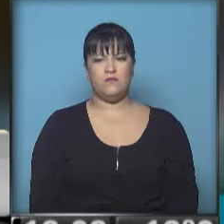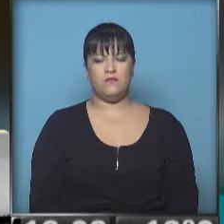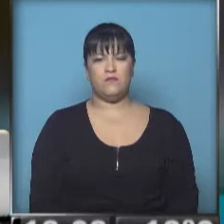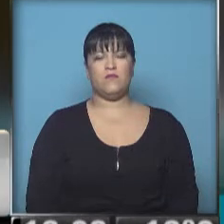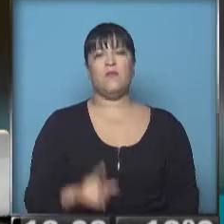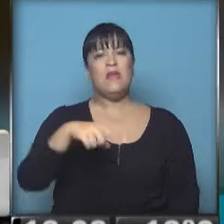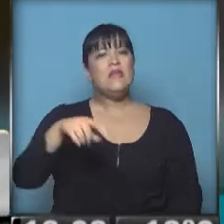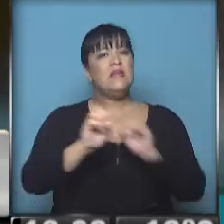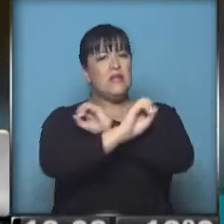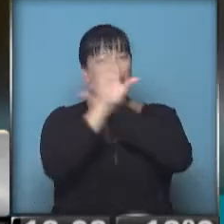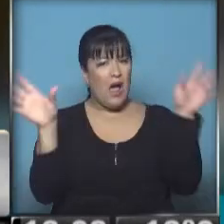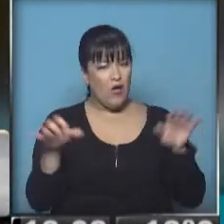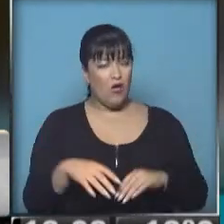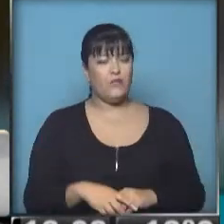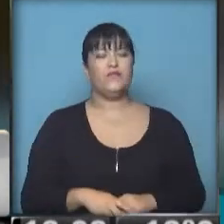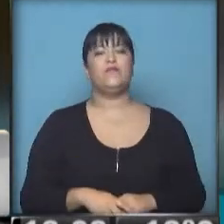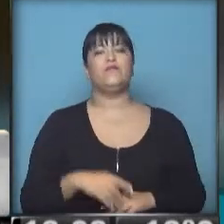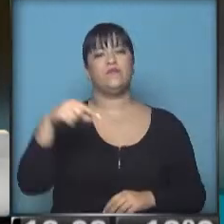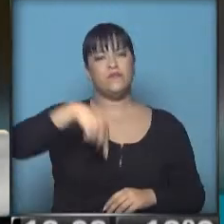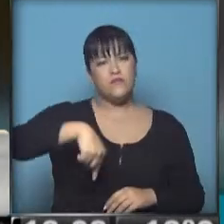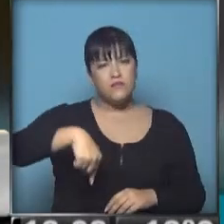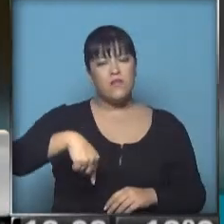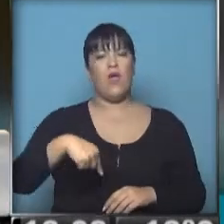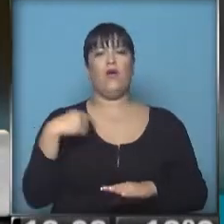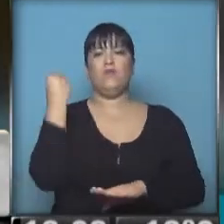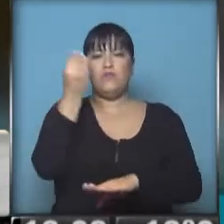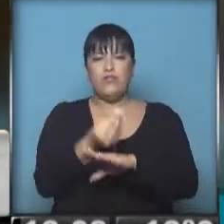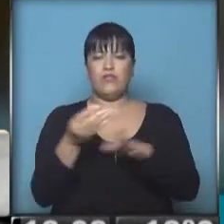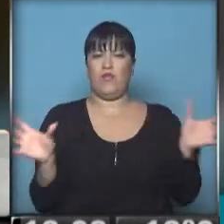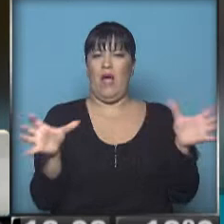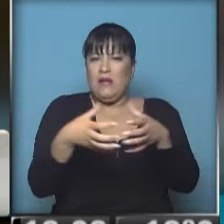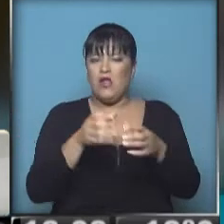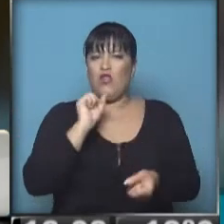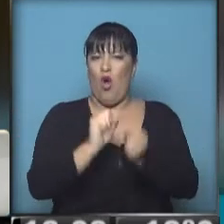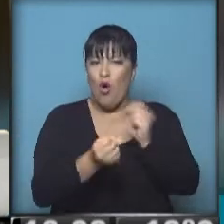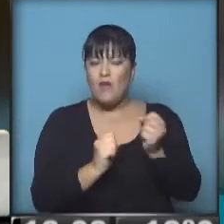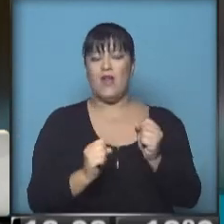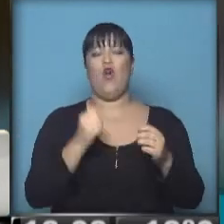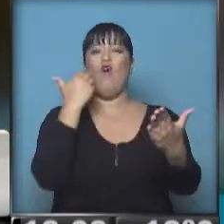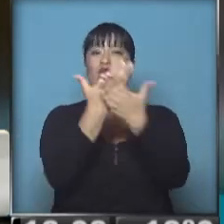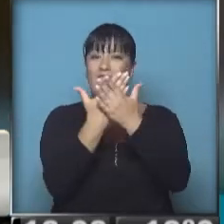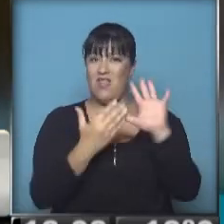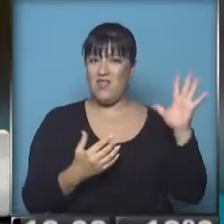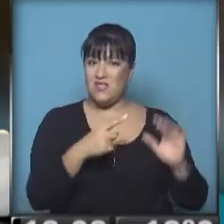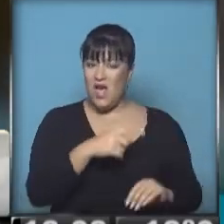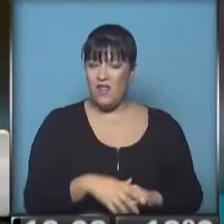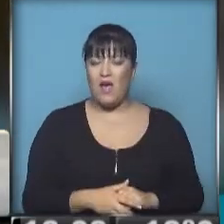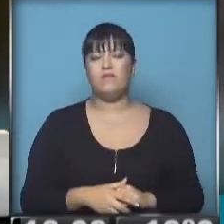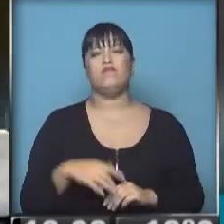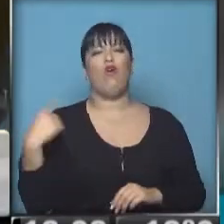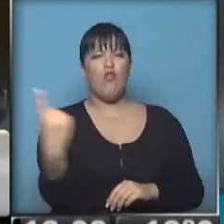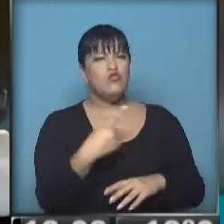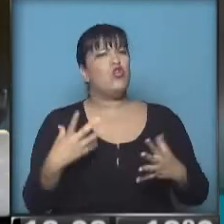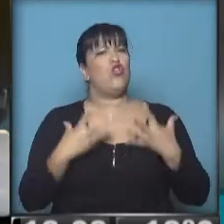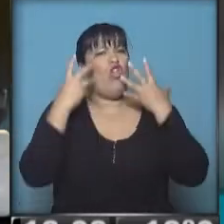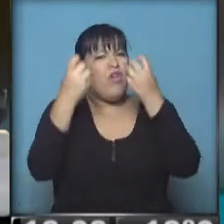Es claro que en la representación de este Partido Obrero y de este Frente de Izquierda hemos venido a defender